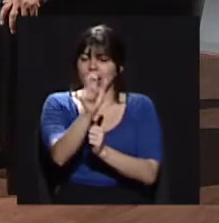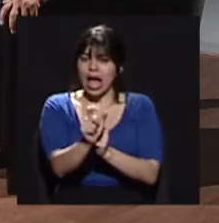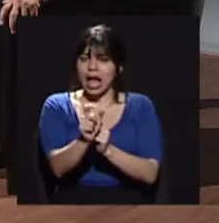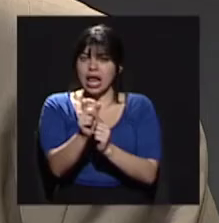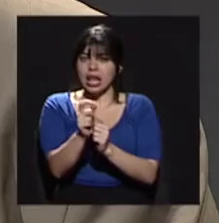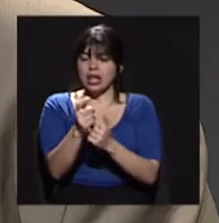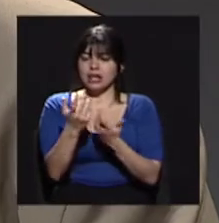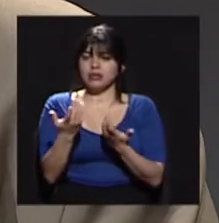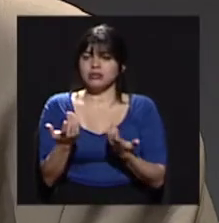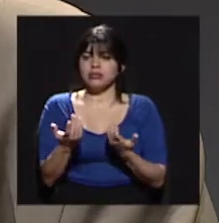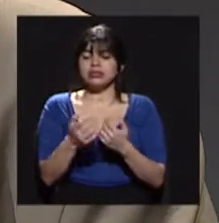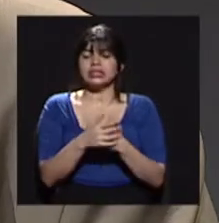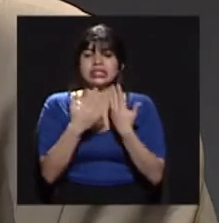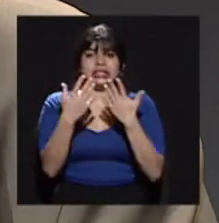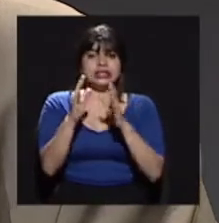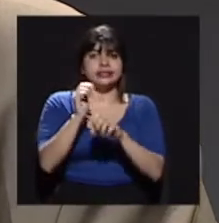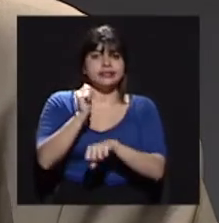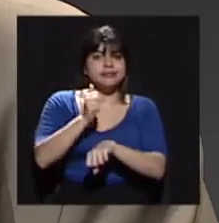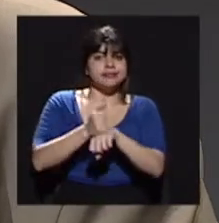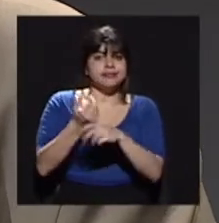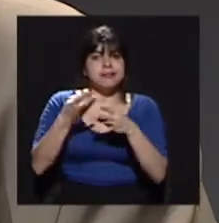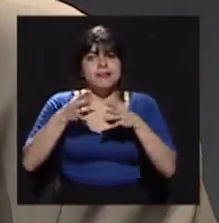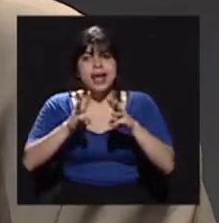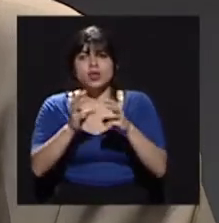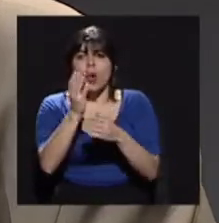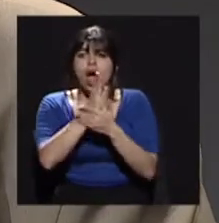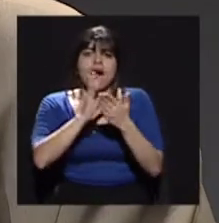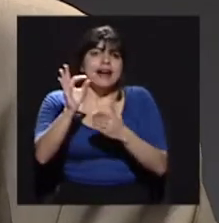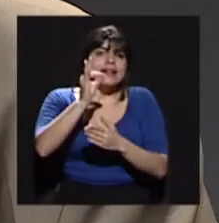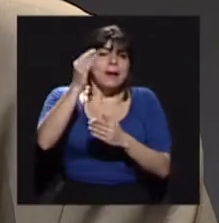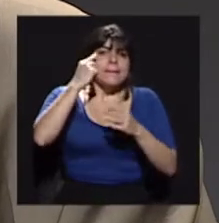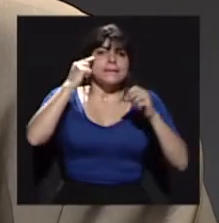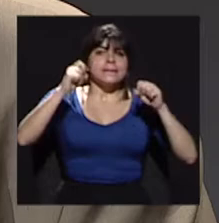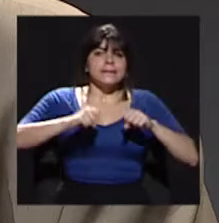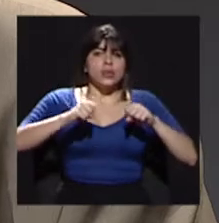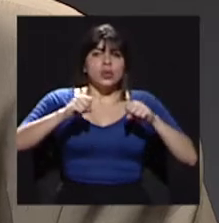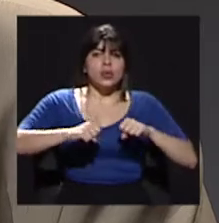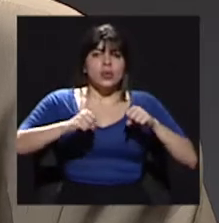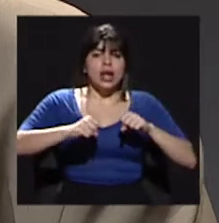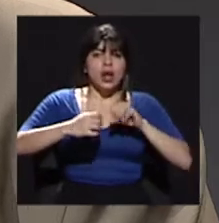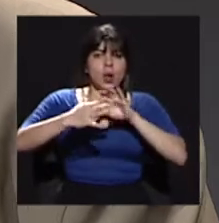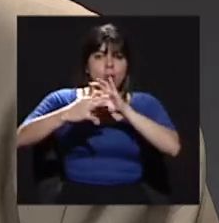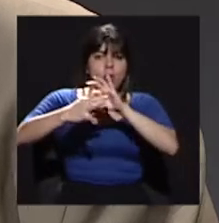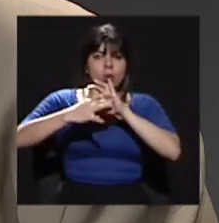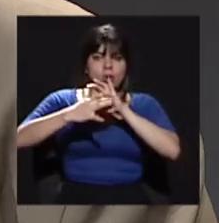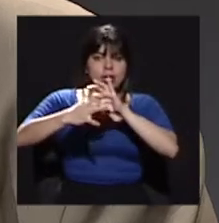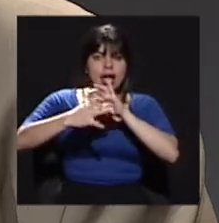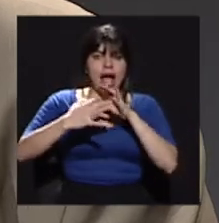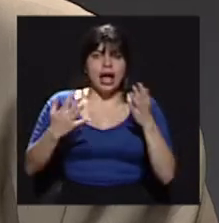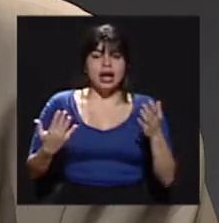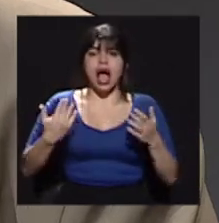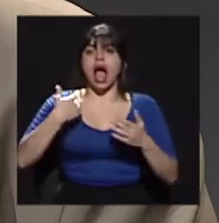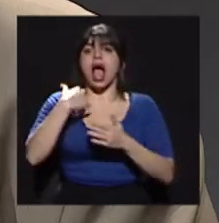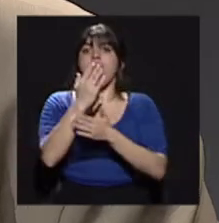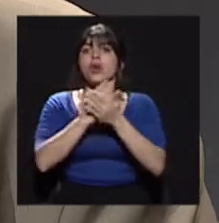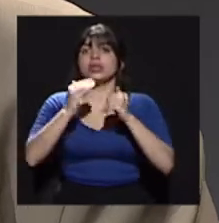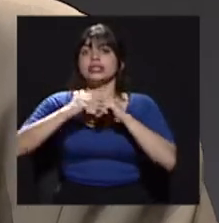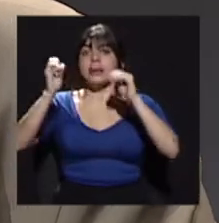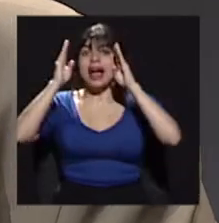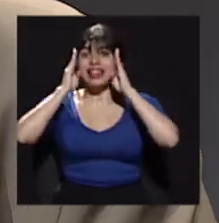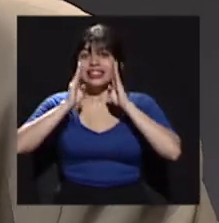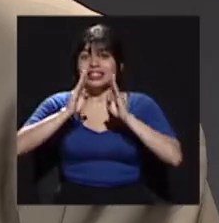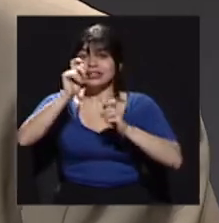han establecido mecanismos o formas para poder coordinar ha habido algún llamado de atención